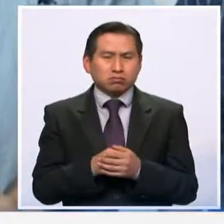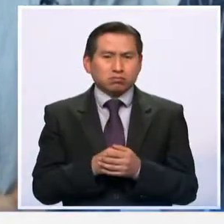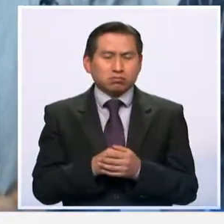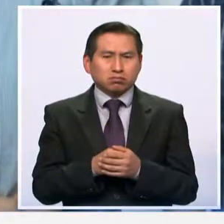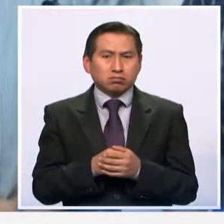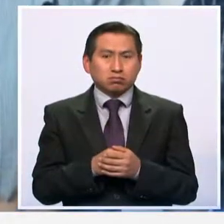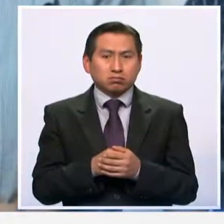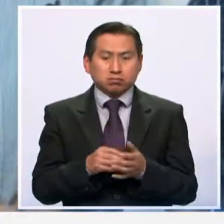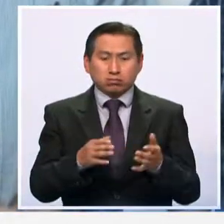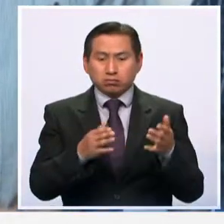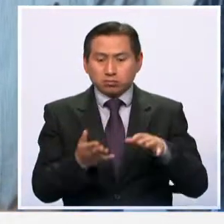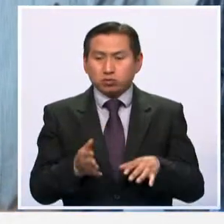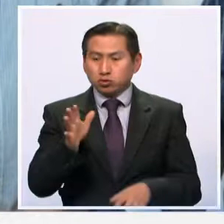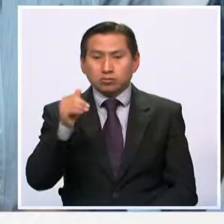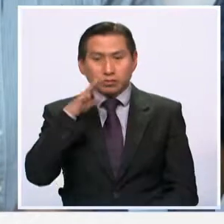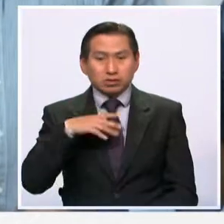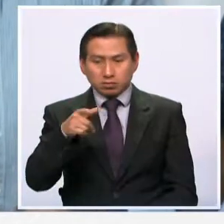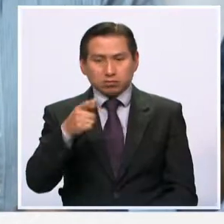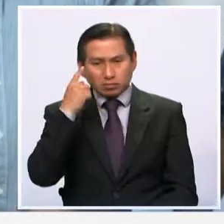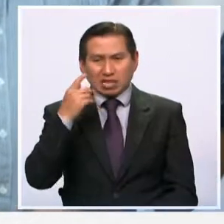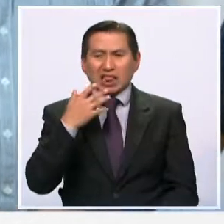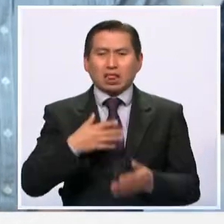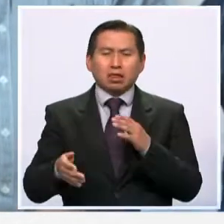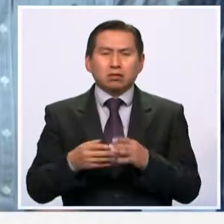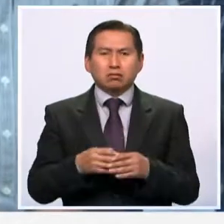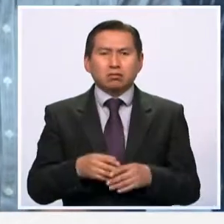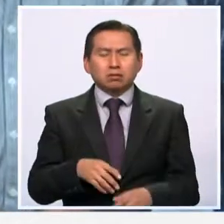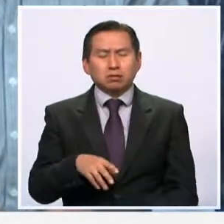el fallecimiento de la señora.